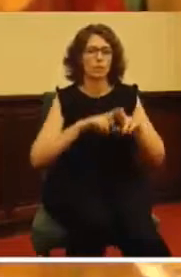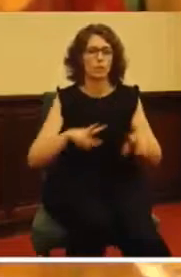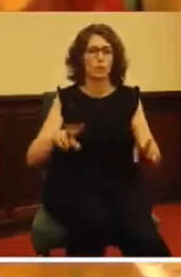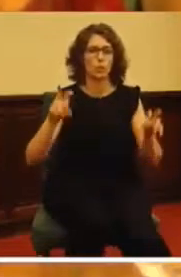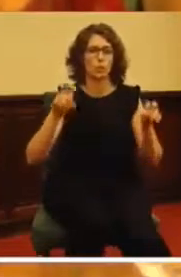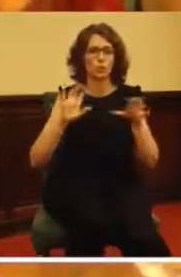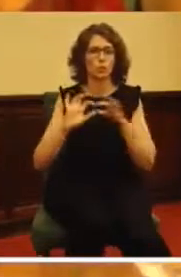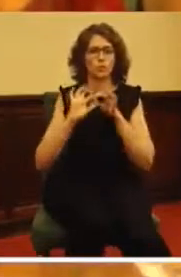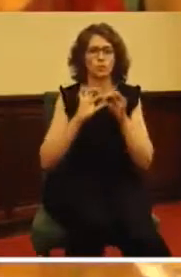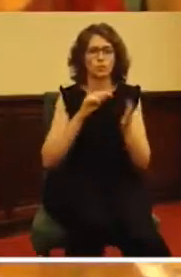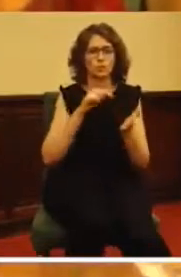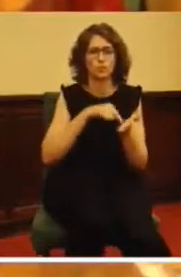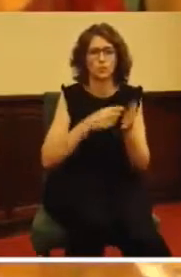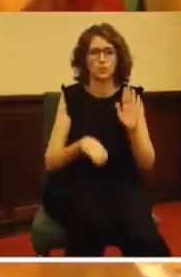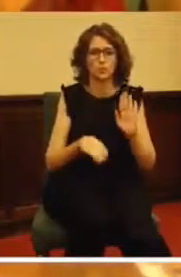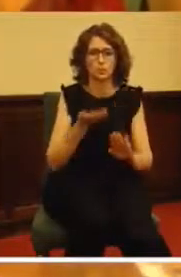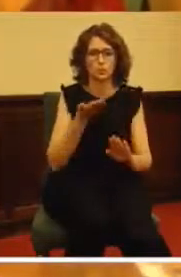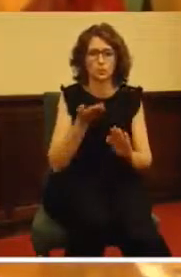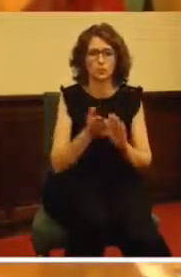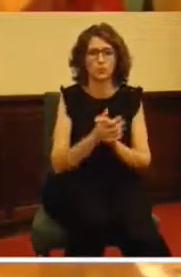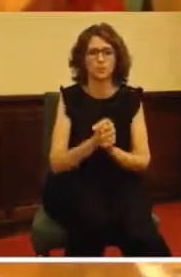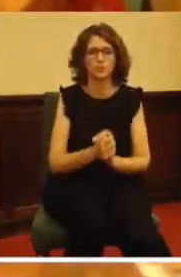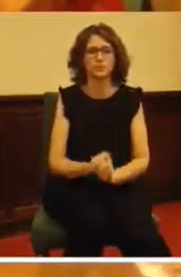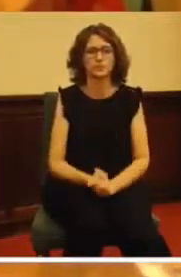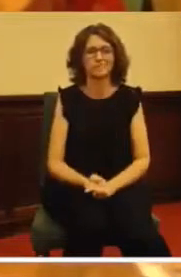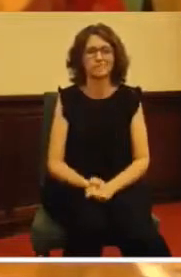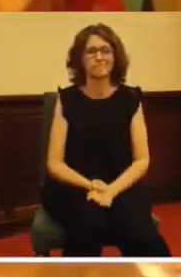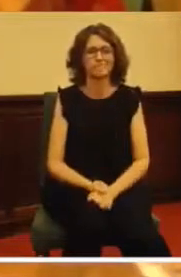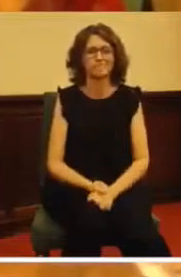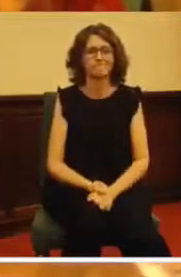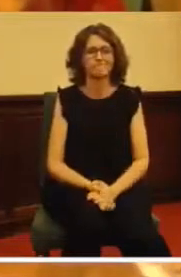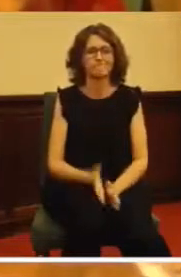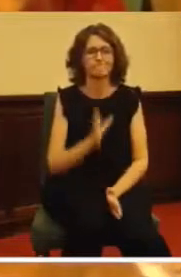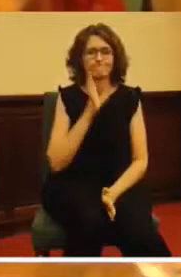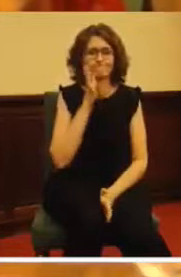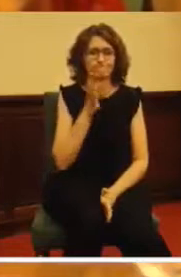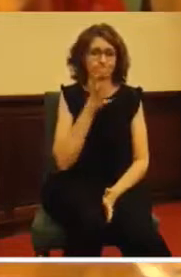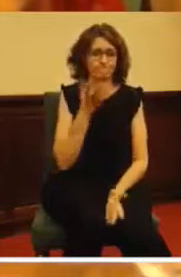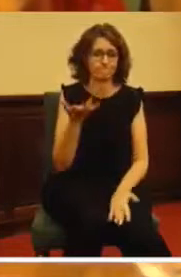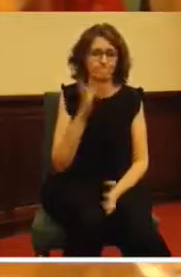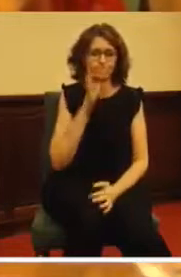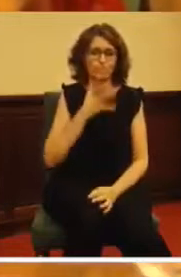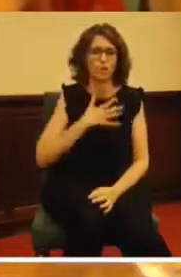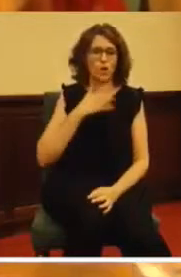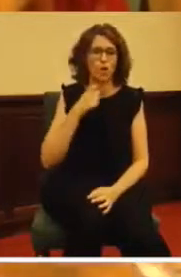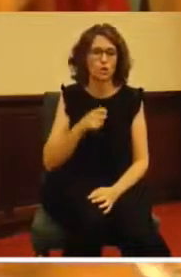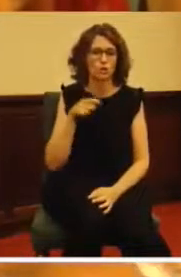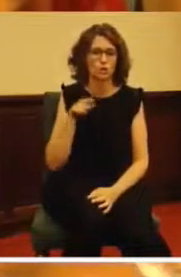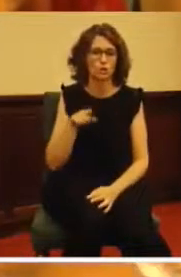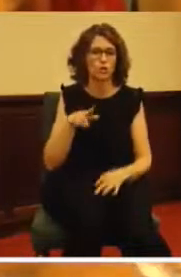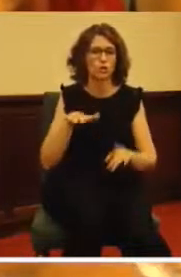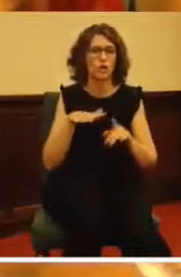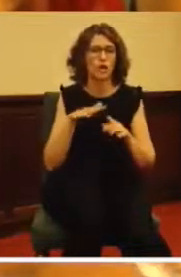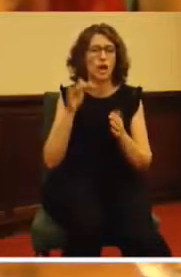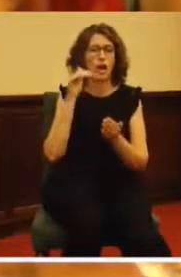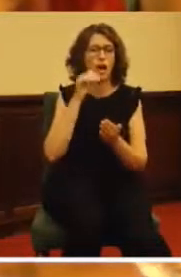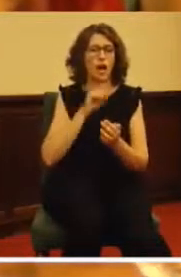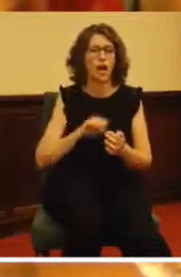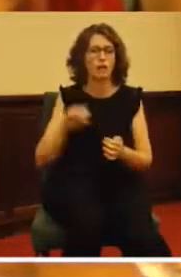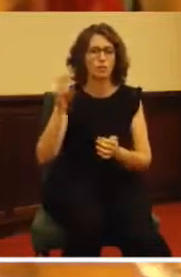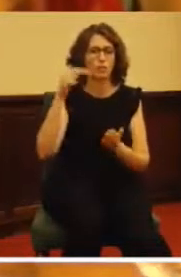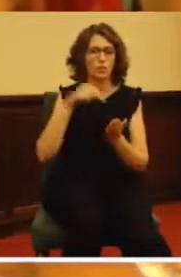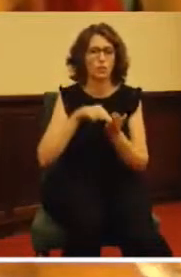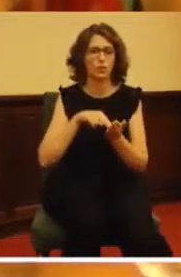revisión del valor de los inmuebles. Y eso es lo que ocurrió en Móstoles. Eso es lo que ocurrió en Móstoles en el año